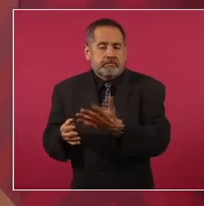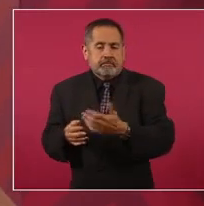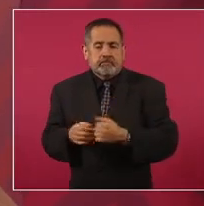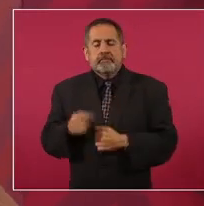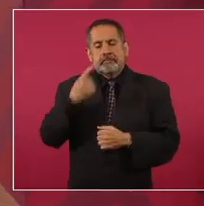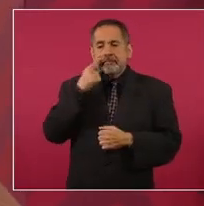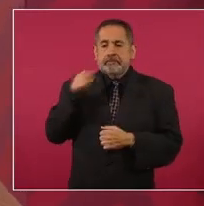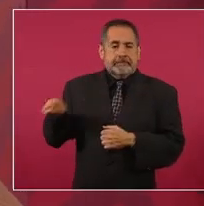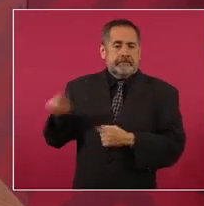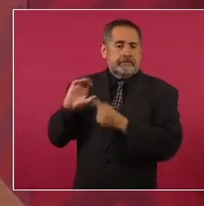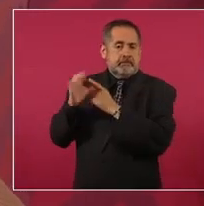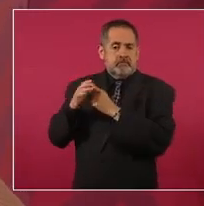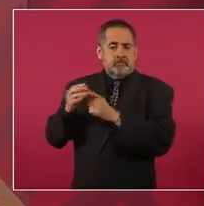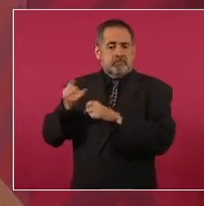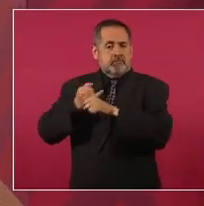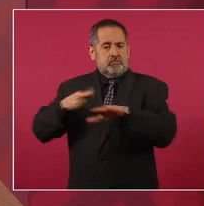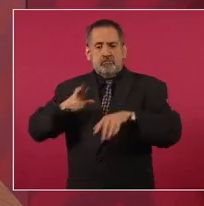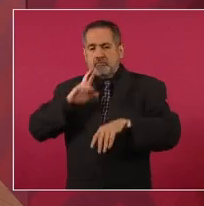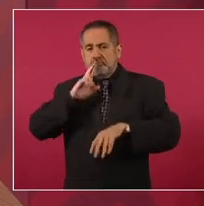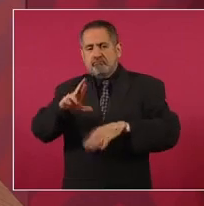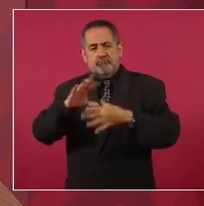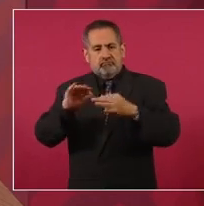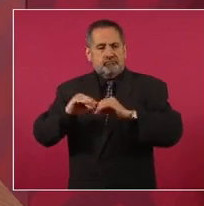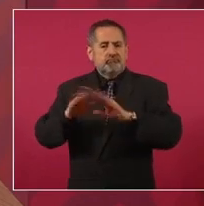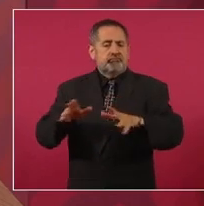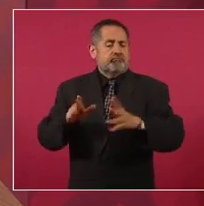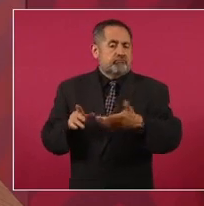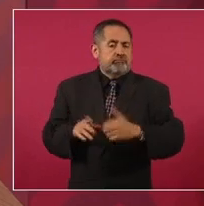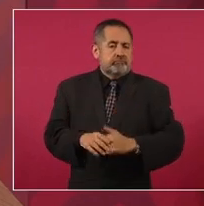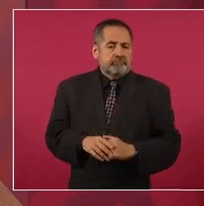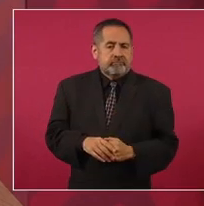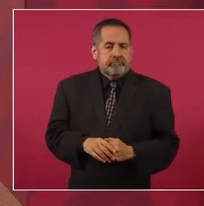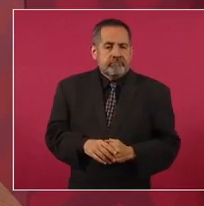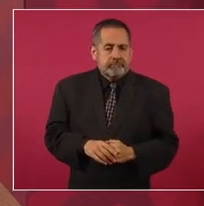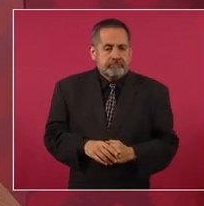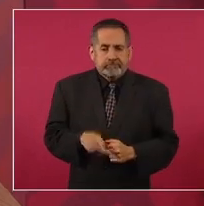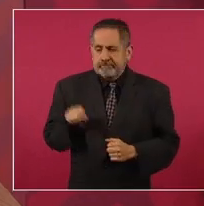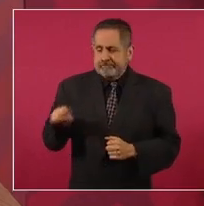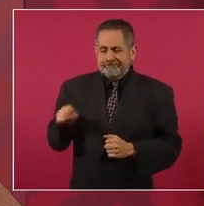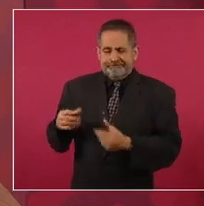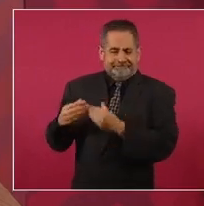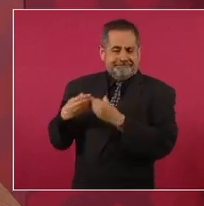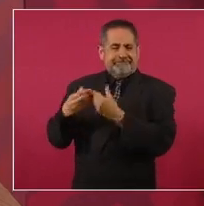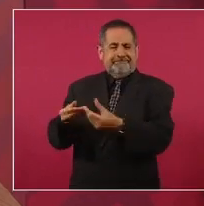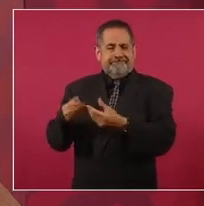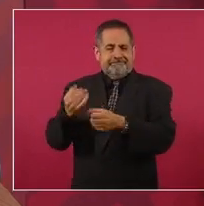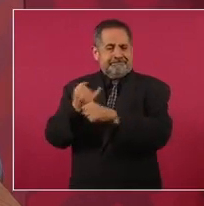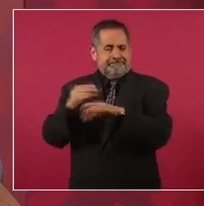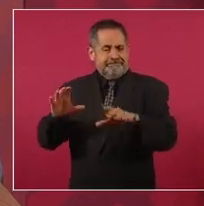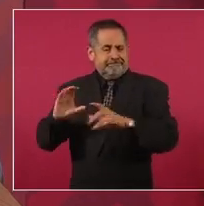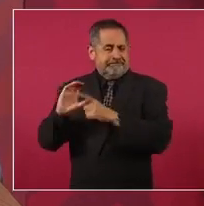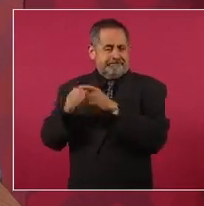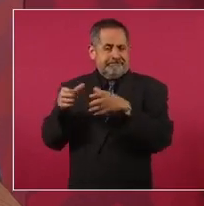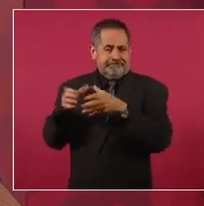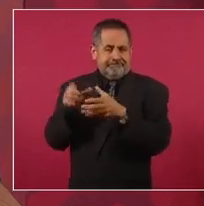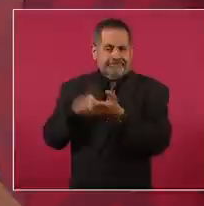de la comisión ya es más